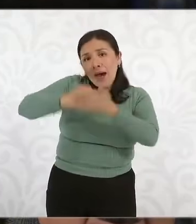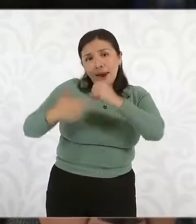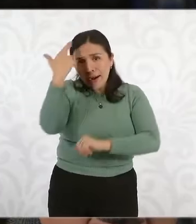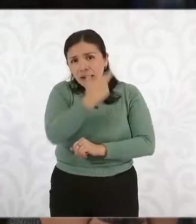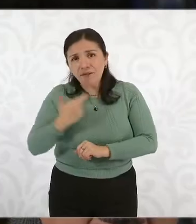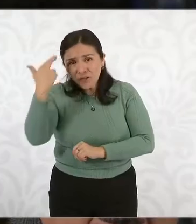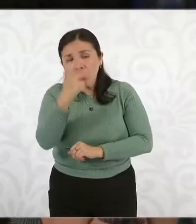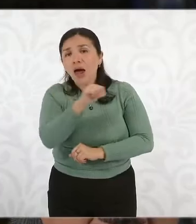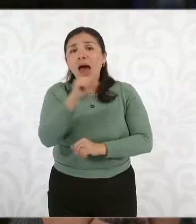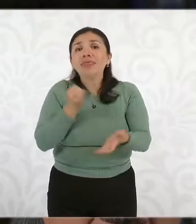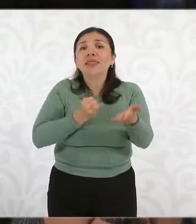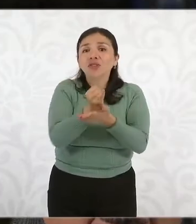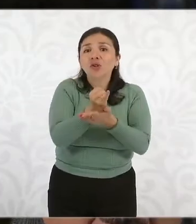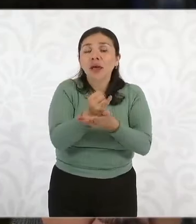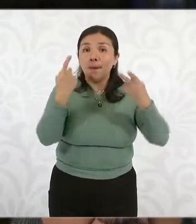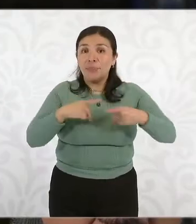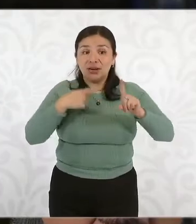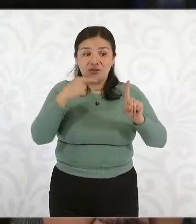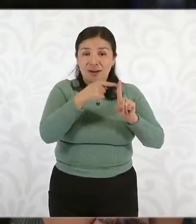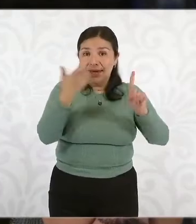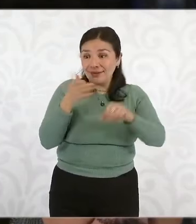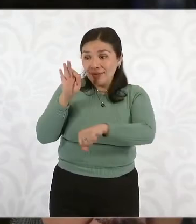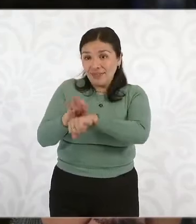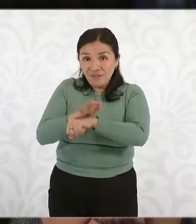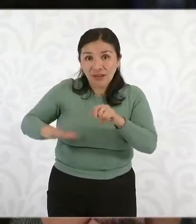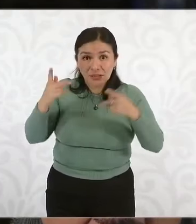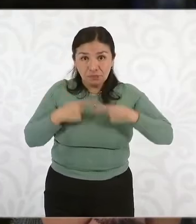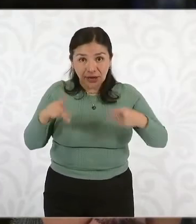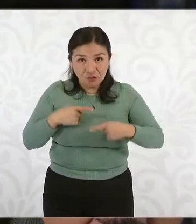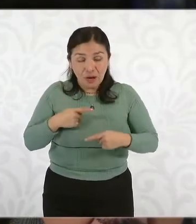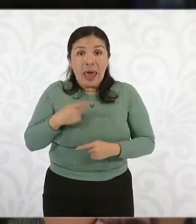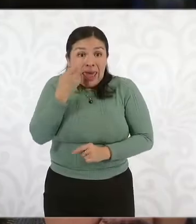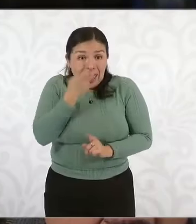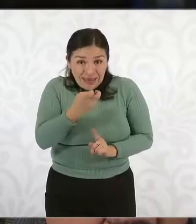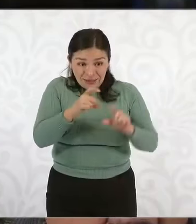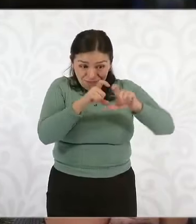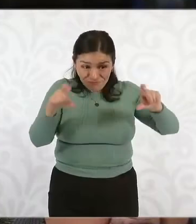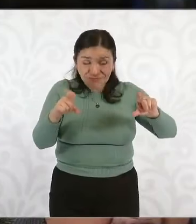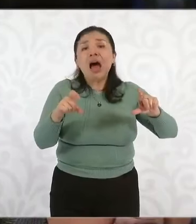las audiencias. Con ello, el gobierno terminará diciendo qué contenidos, incluidos